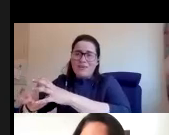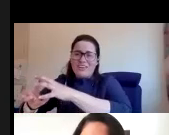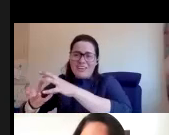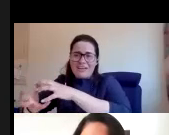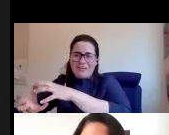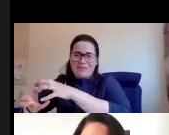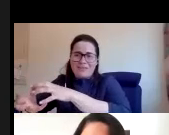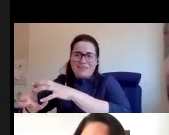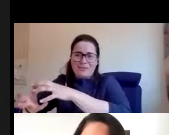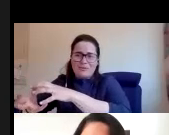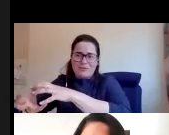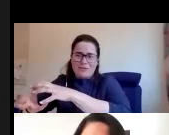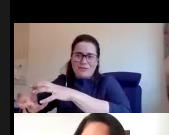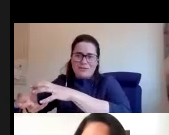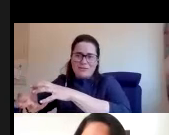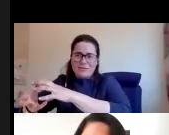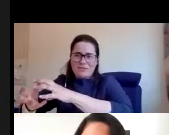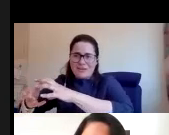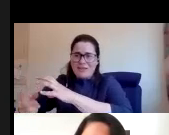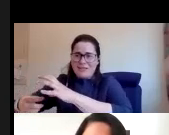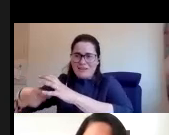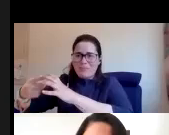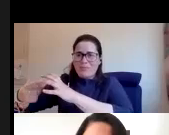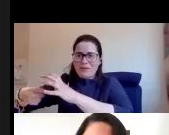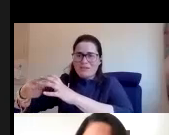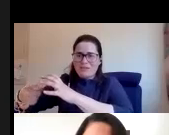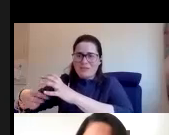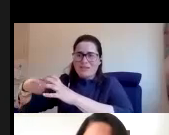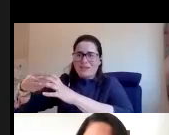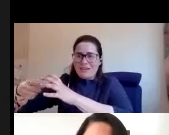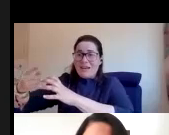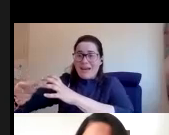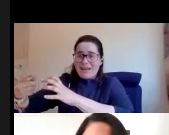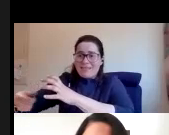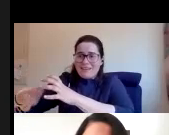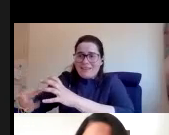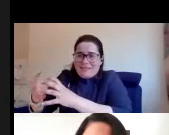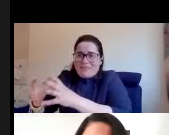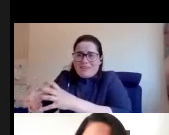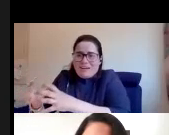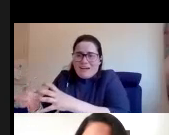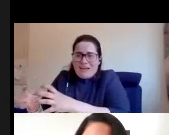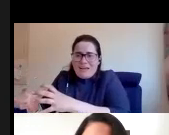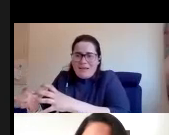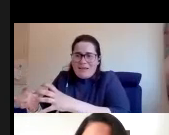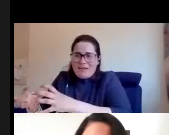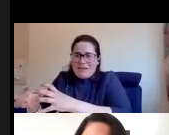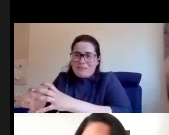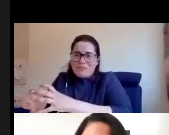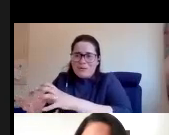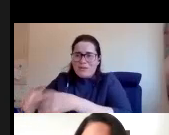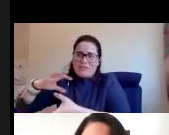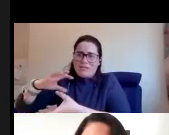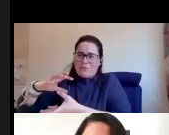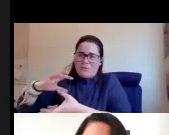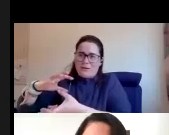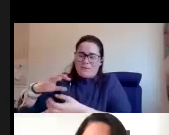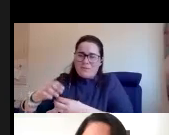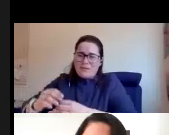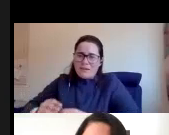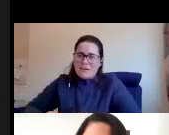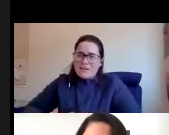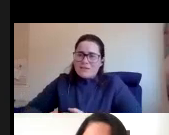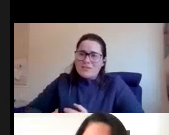el lago quiere mantenerse eutrófico. ¿Sí? O sea, tiene bucles en donde hace que se mantenga ahí y es muy difícil